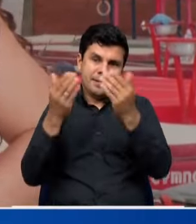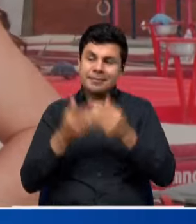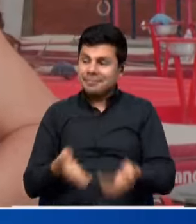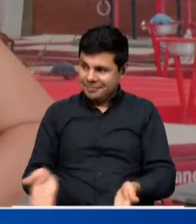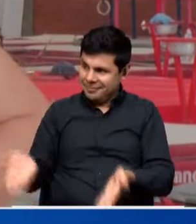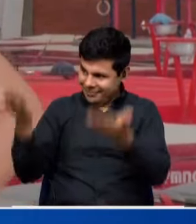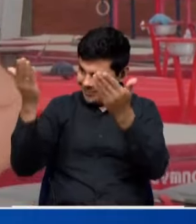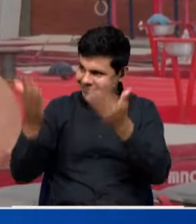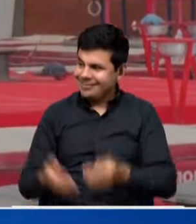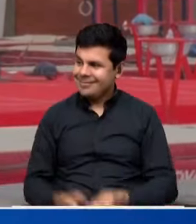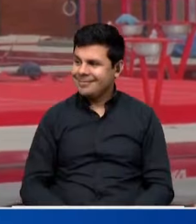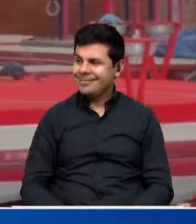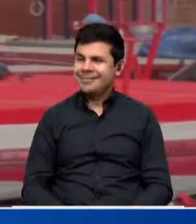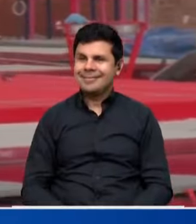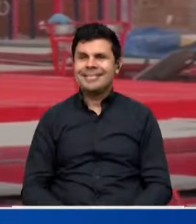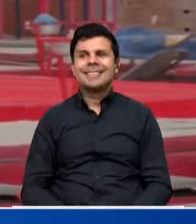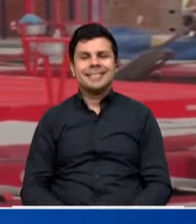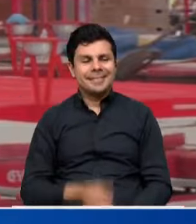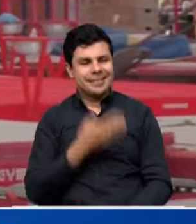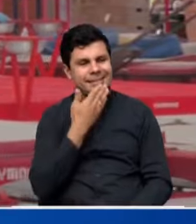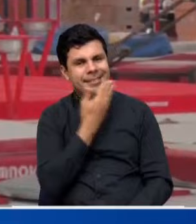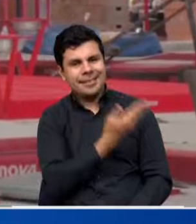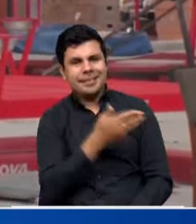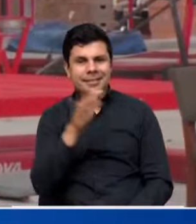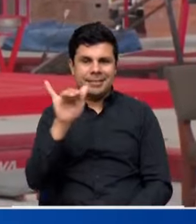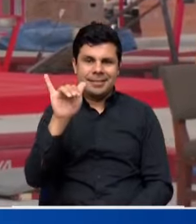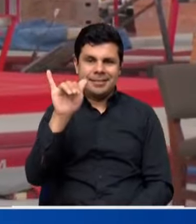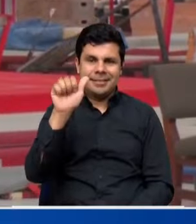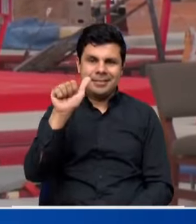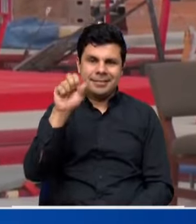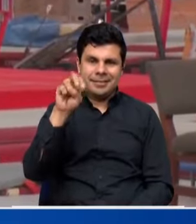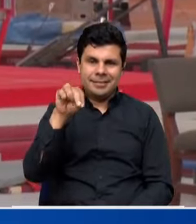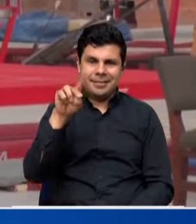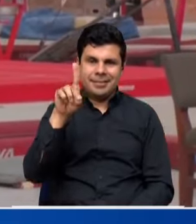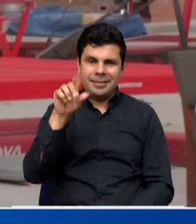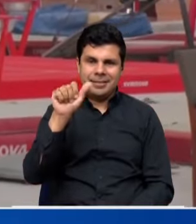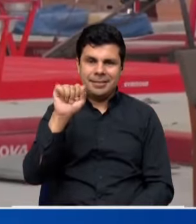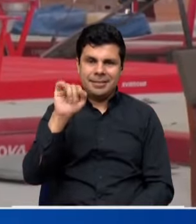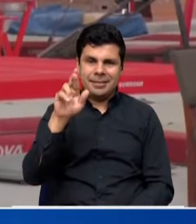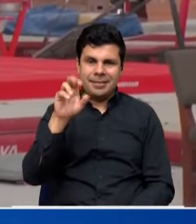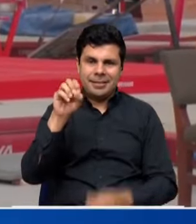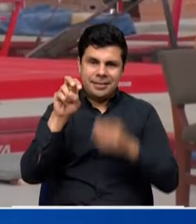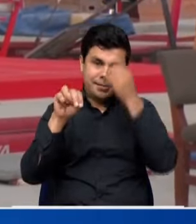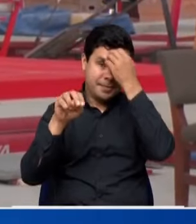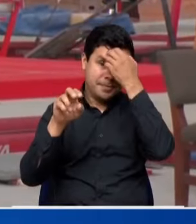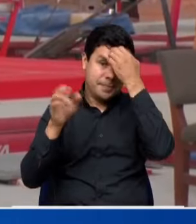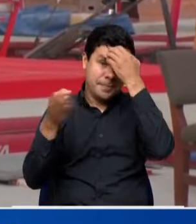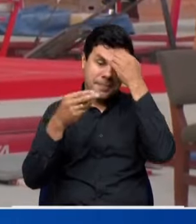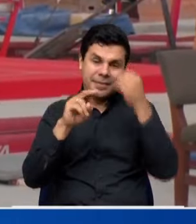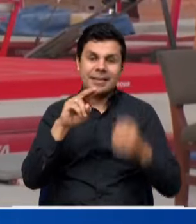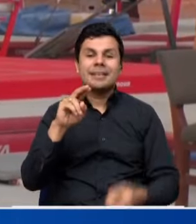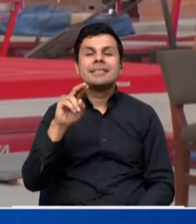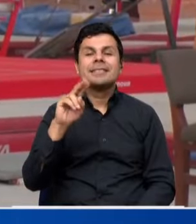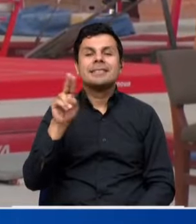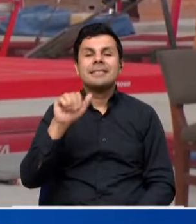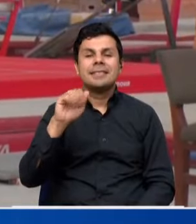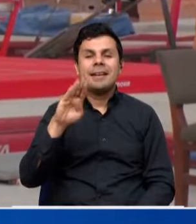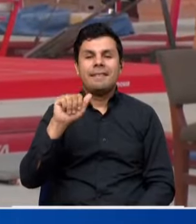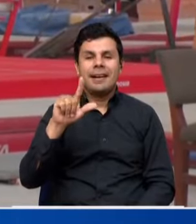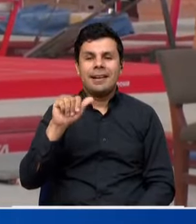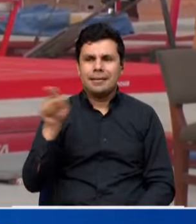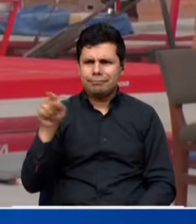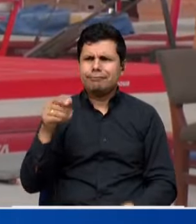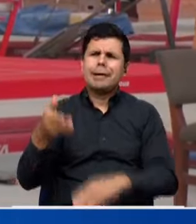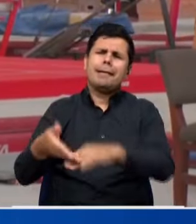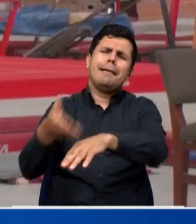entrenar. Gracias a Yandairon Zavala. Como les decía, también es uno de esos jóvenes que viene de toda la cosecha del profesor Jairo Ruiz,